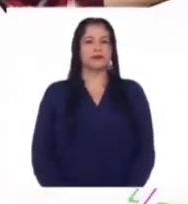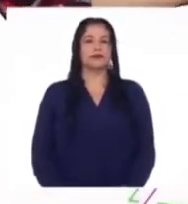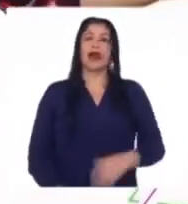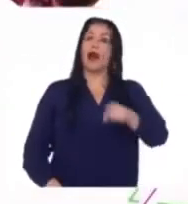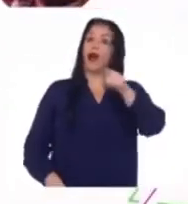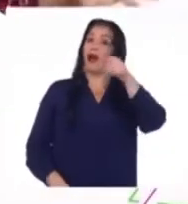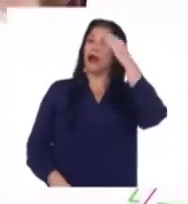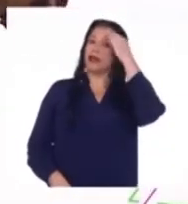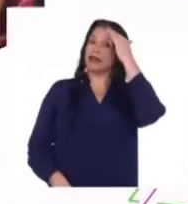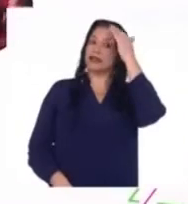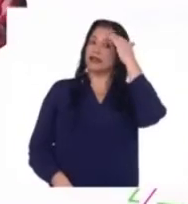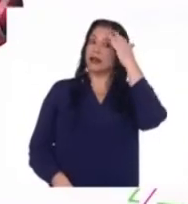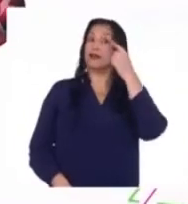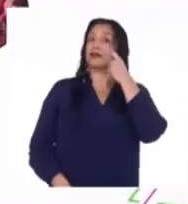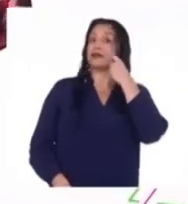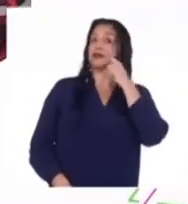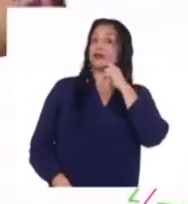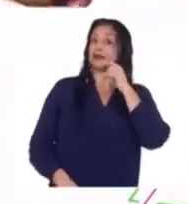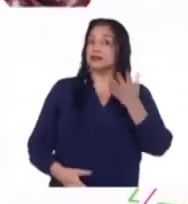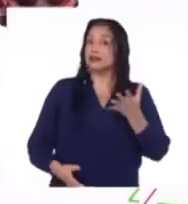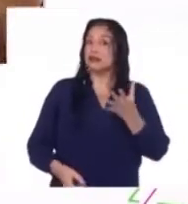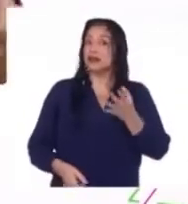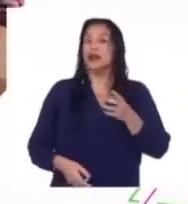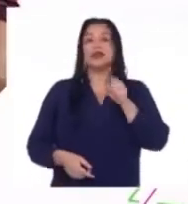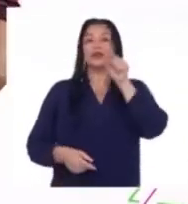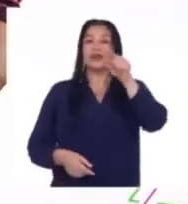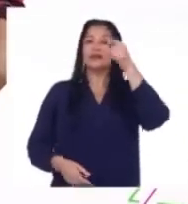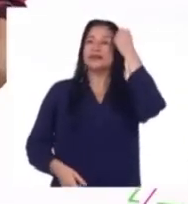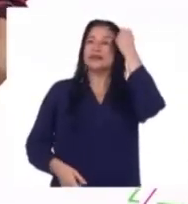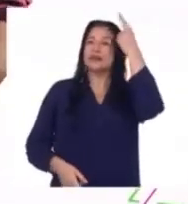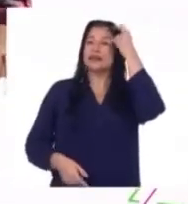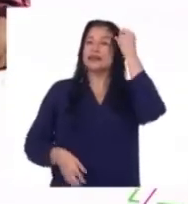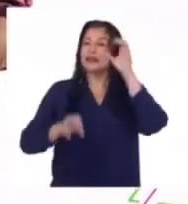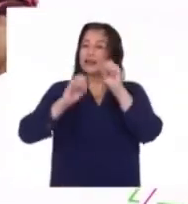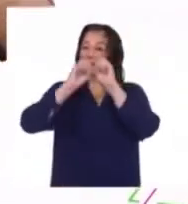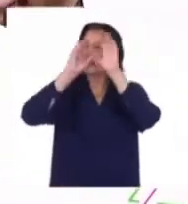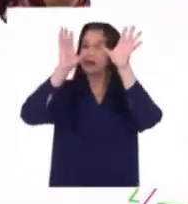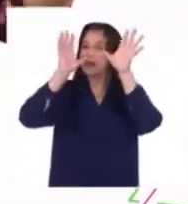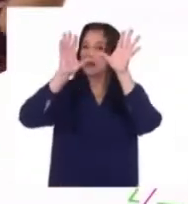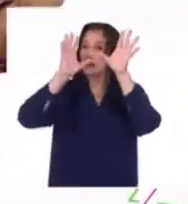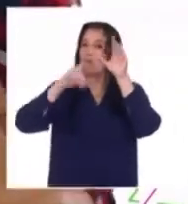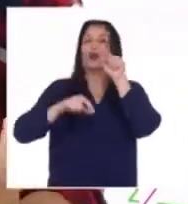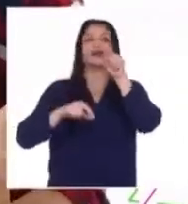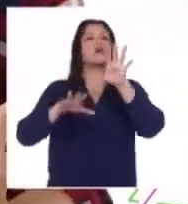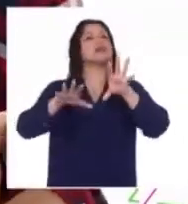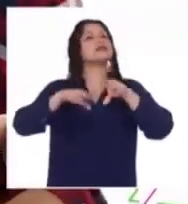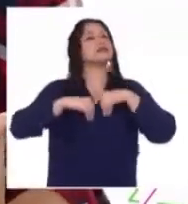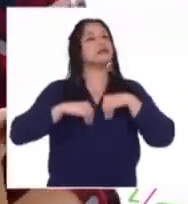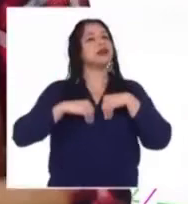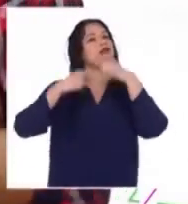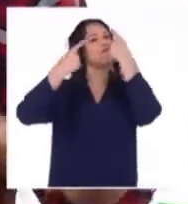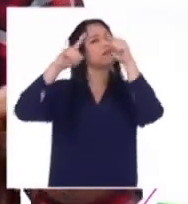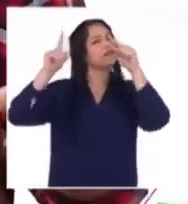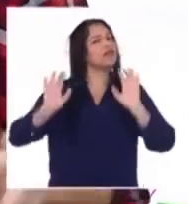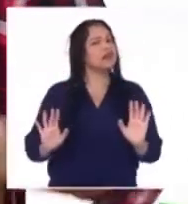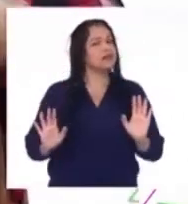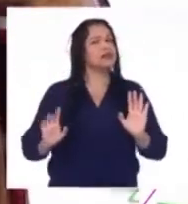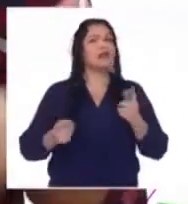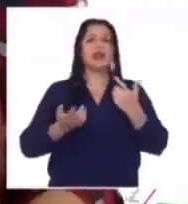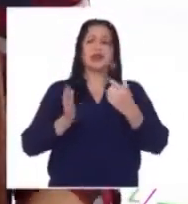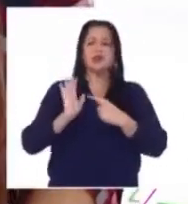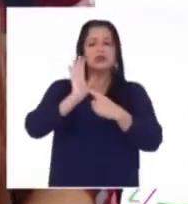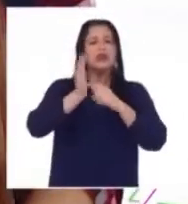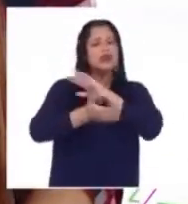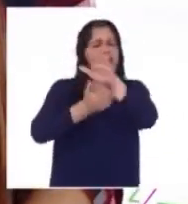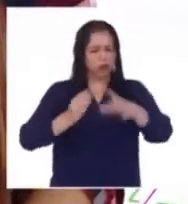Ya saben, chicos y chicas, si somos conscientes de esto, podemos aceptar la diversidad y mostrar que todos